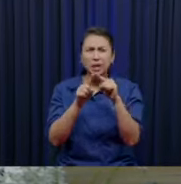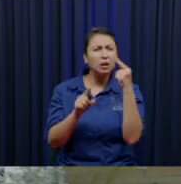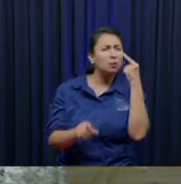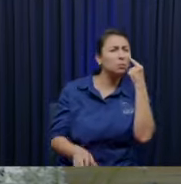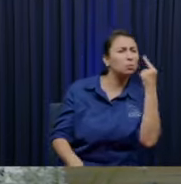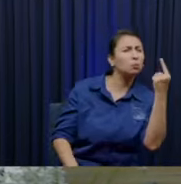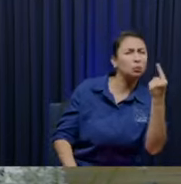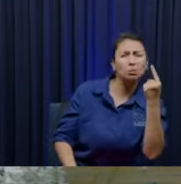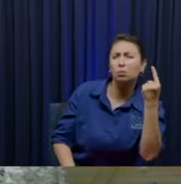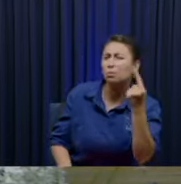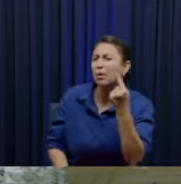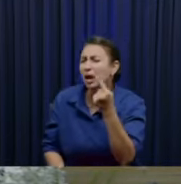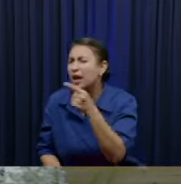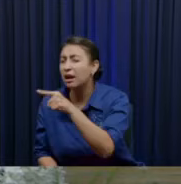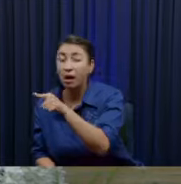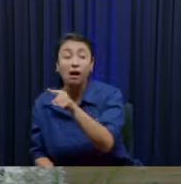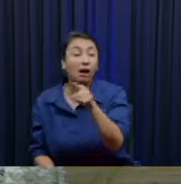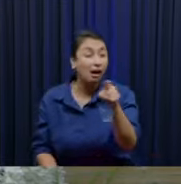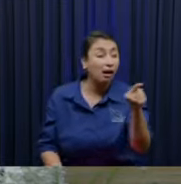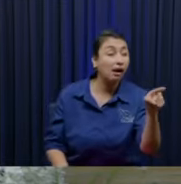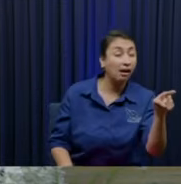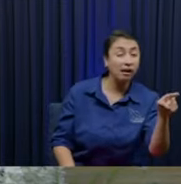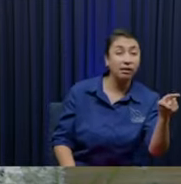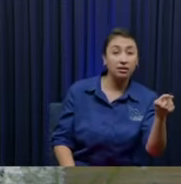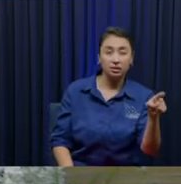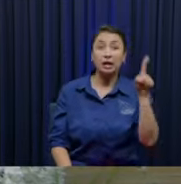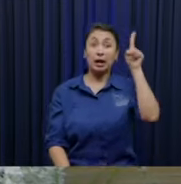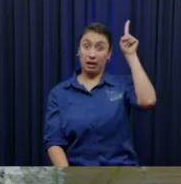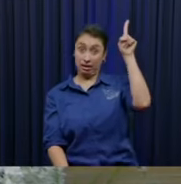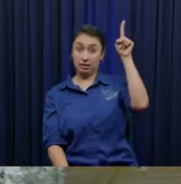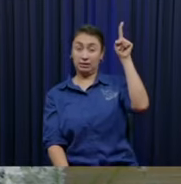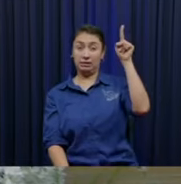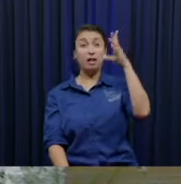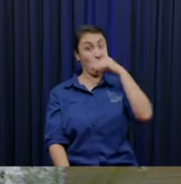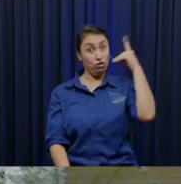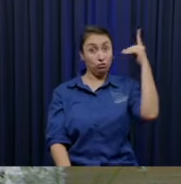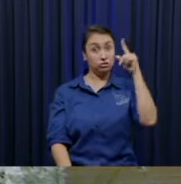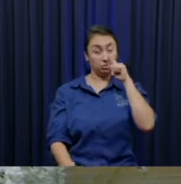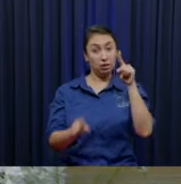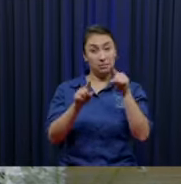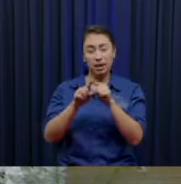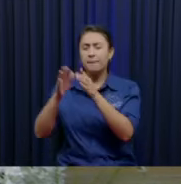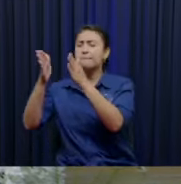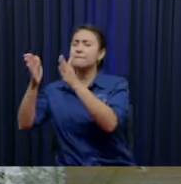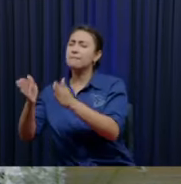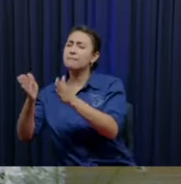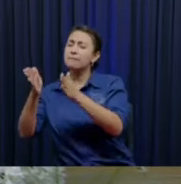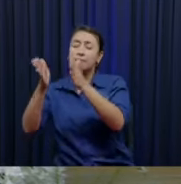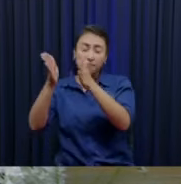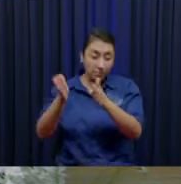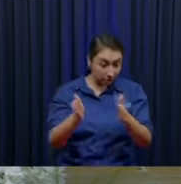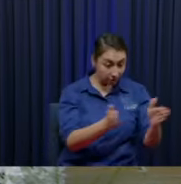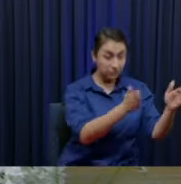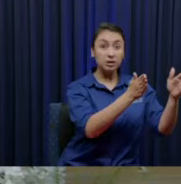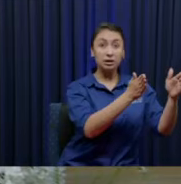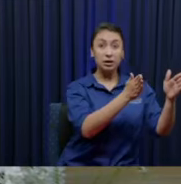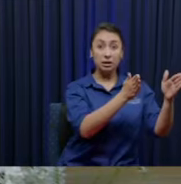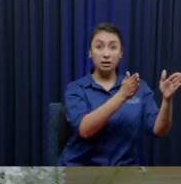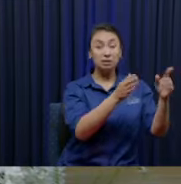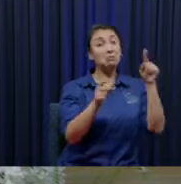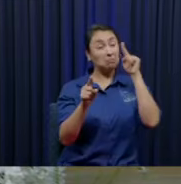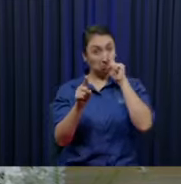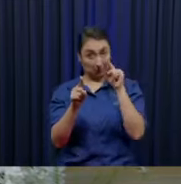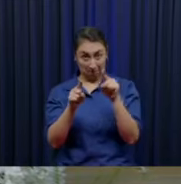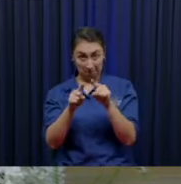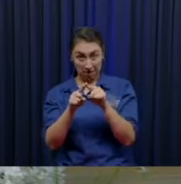planifica. Hagamos al hombre a nuestra imagen y semejanza, ejecuta. Y